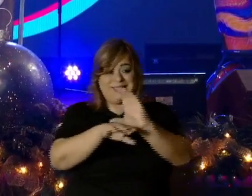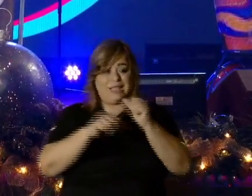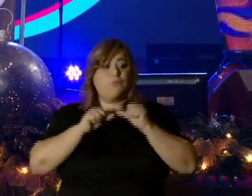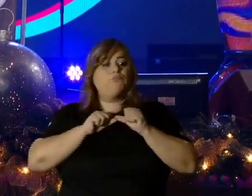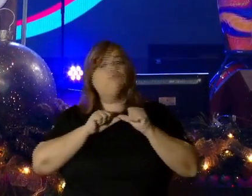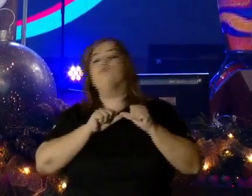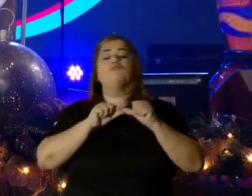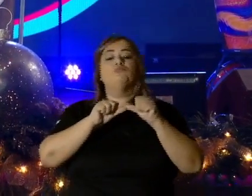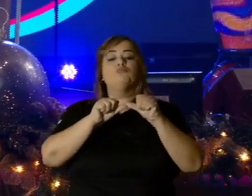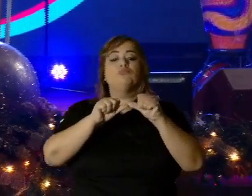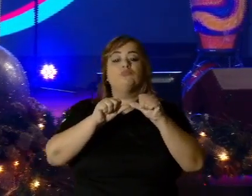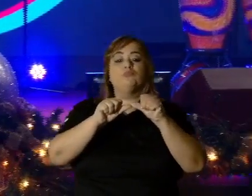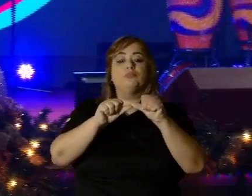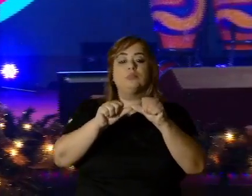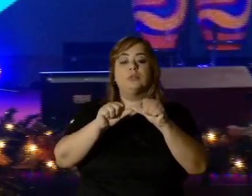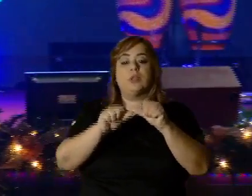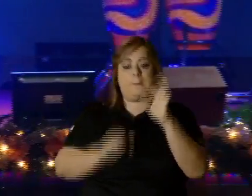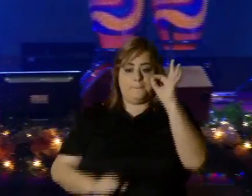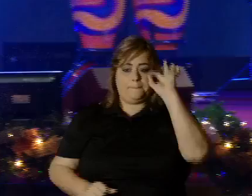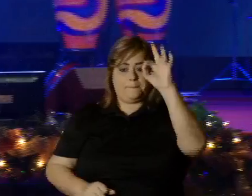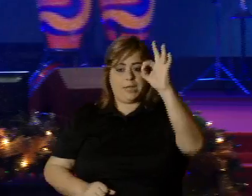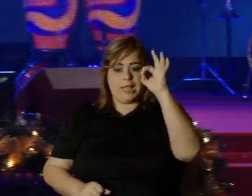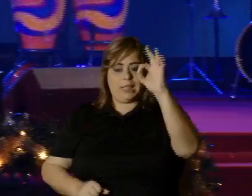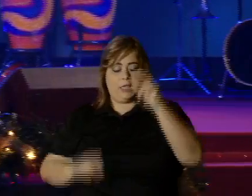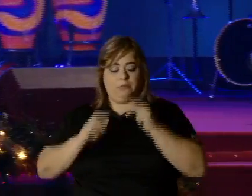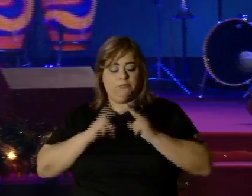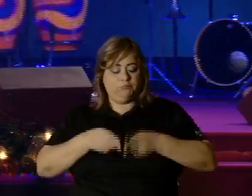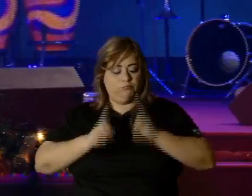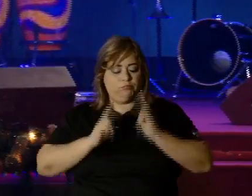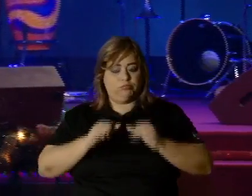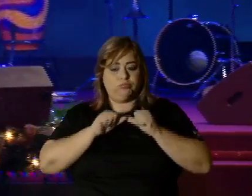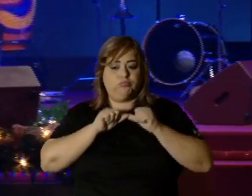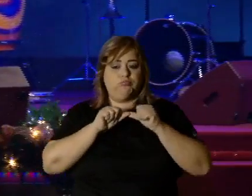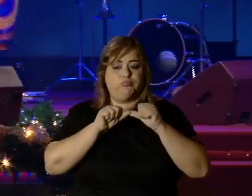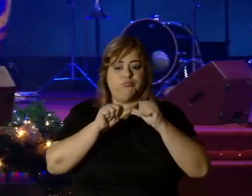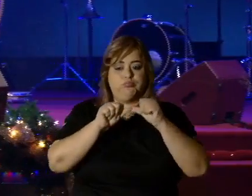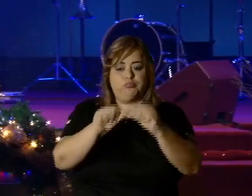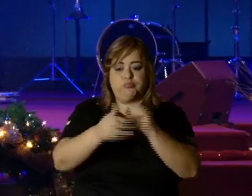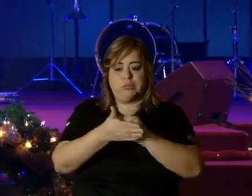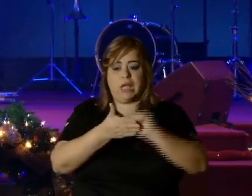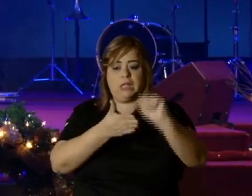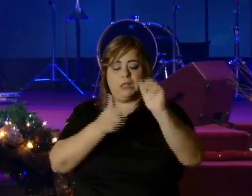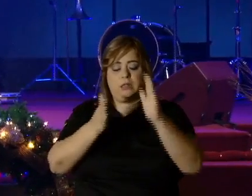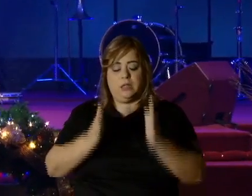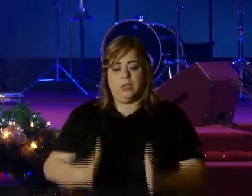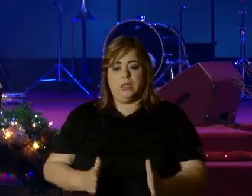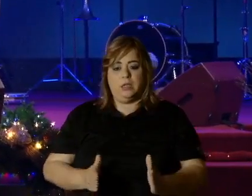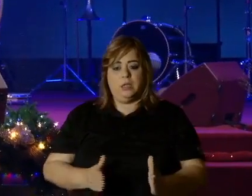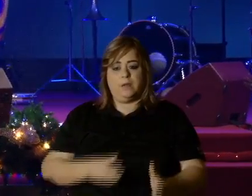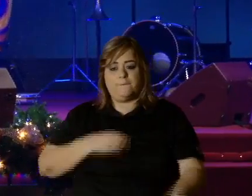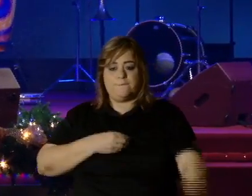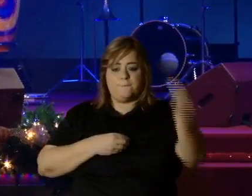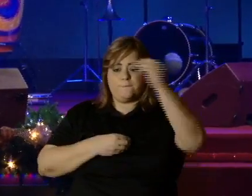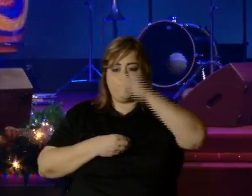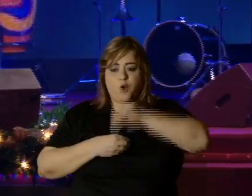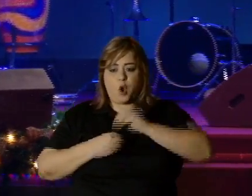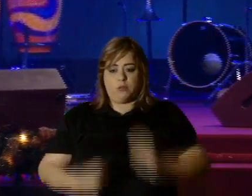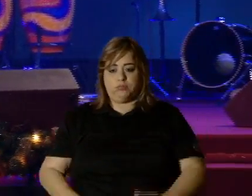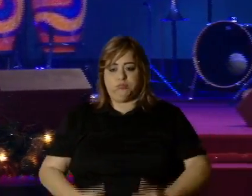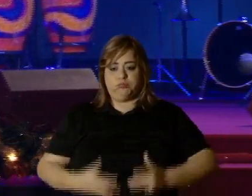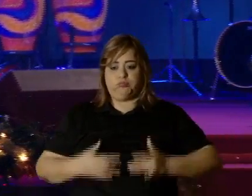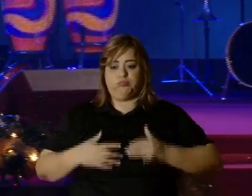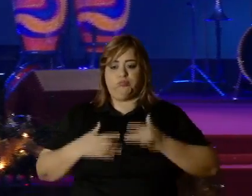prevalecen contra ti. Sigue, predica, amansa, conságrate, santifícate, llénate de mi gloria.